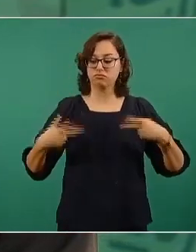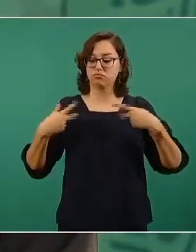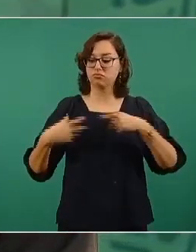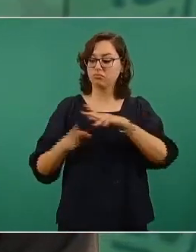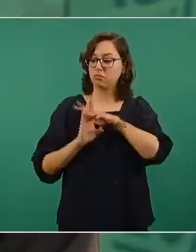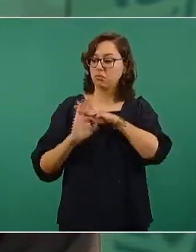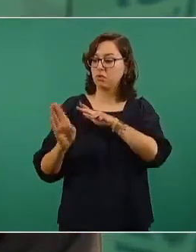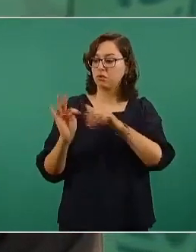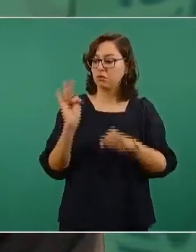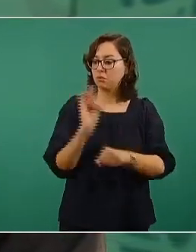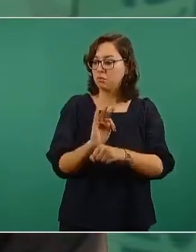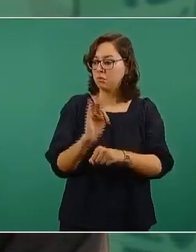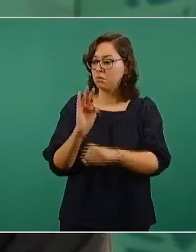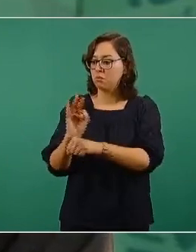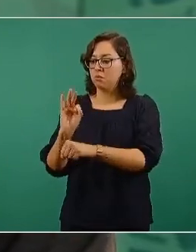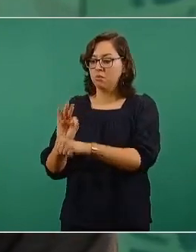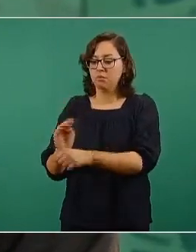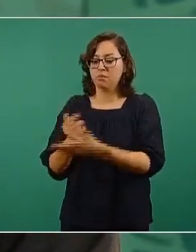migrantes,